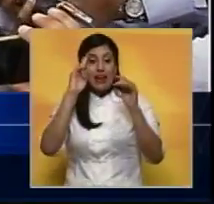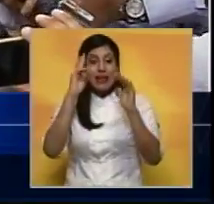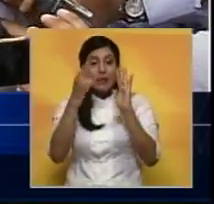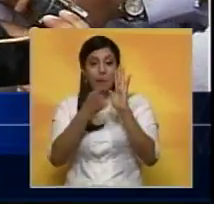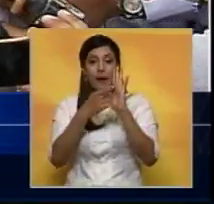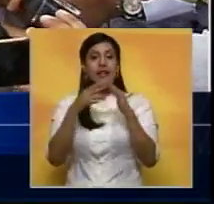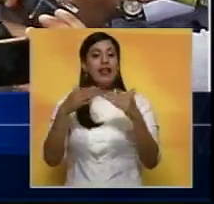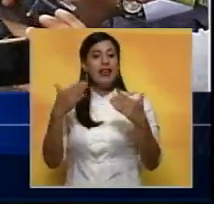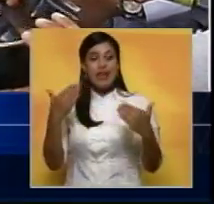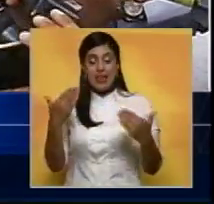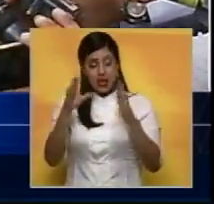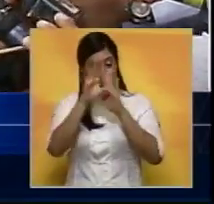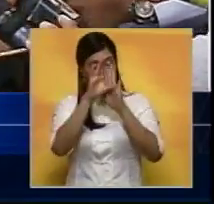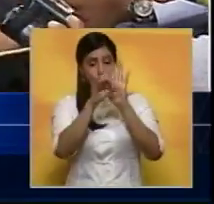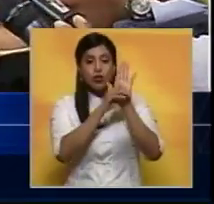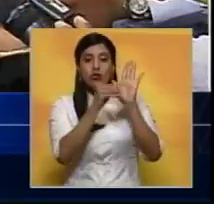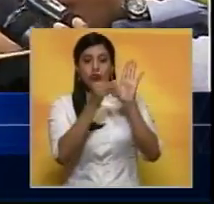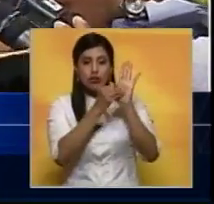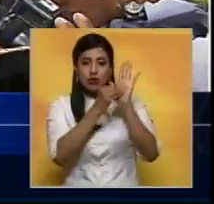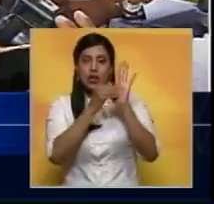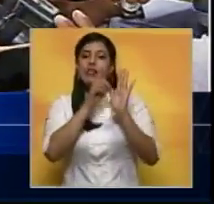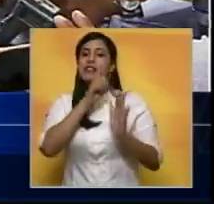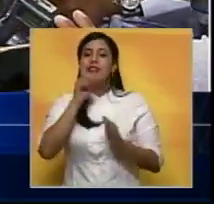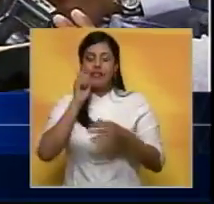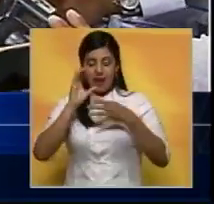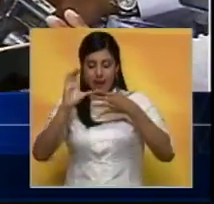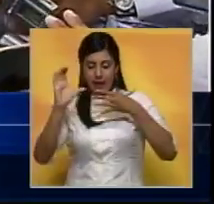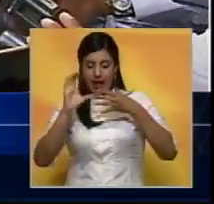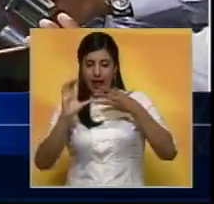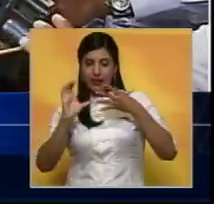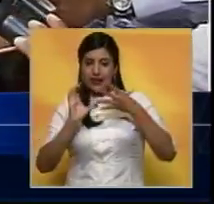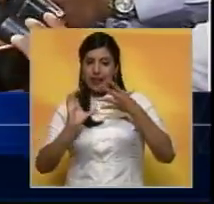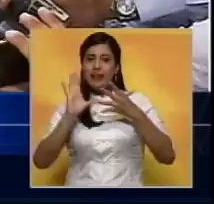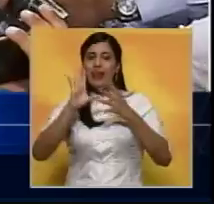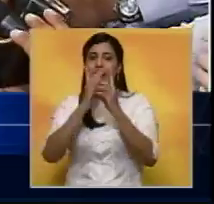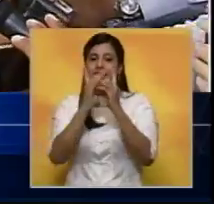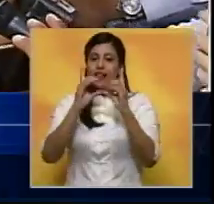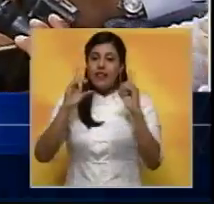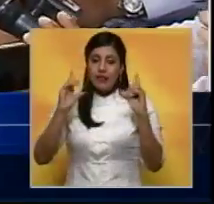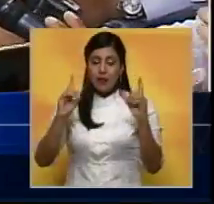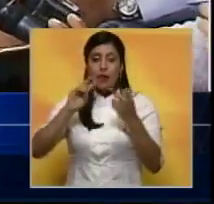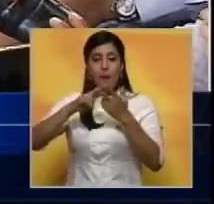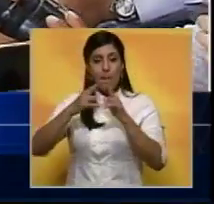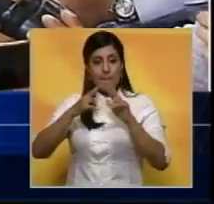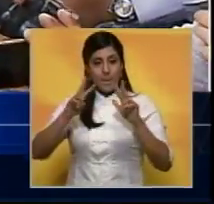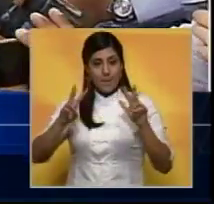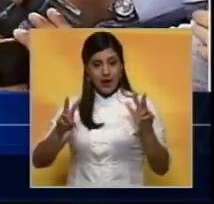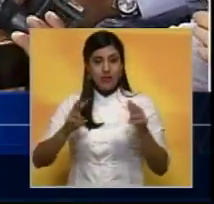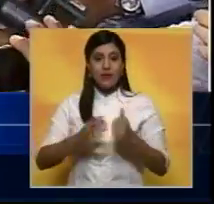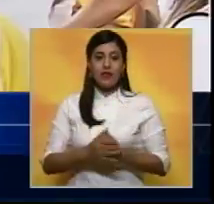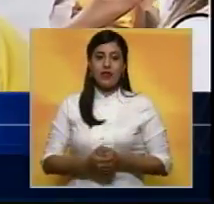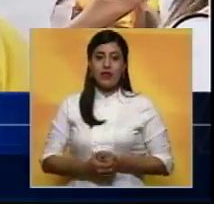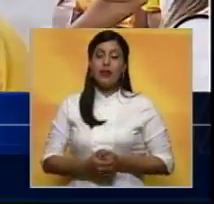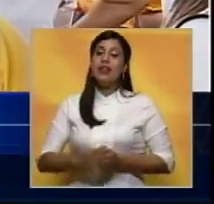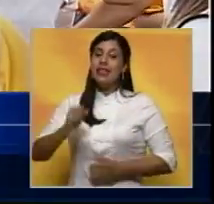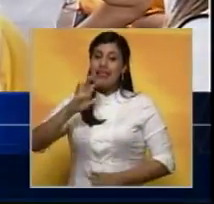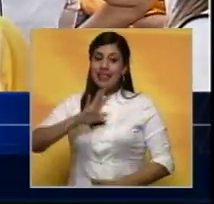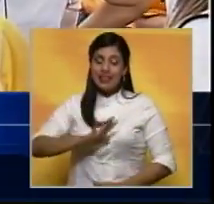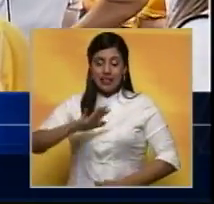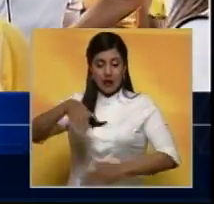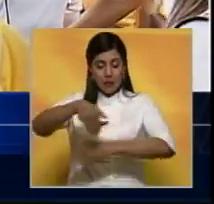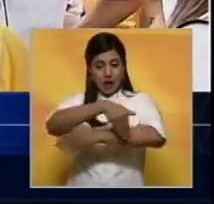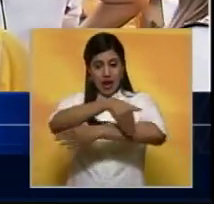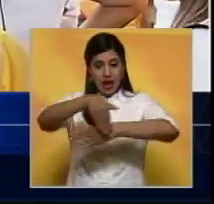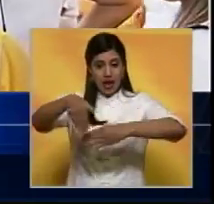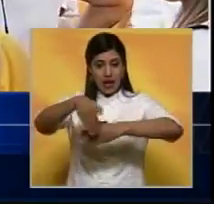enmarcadas en la Constitución y con características democráticas y pacíficas, estamos en la